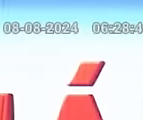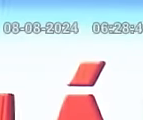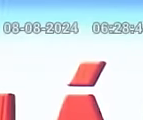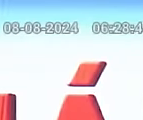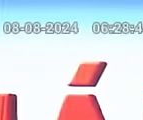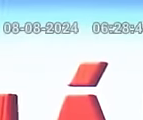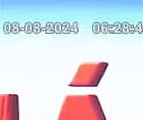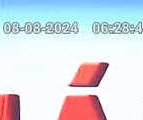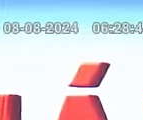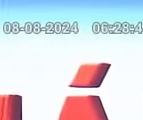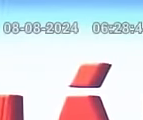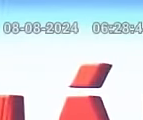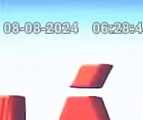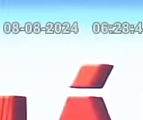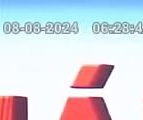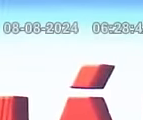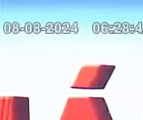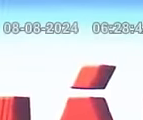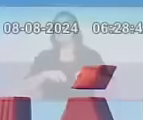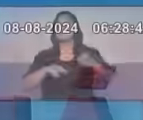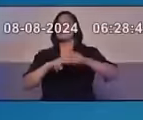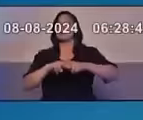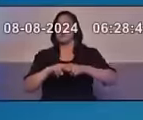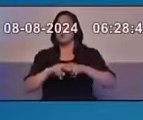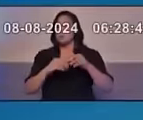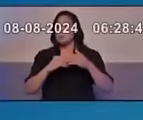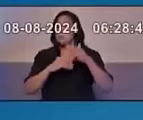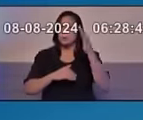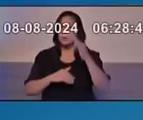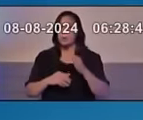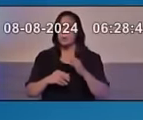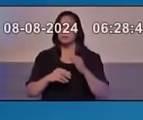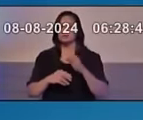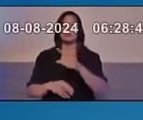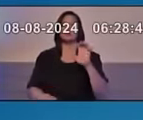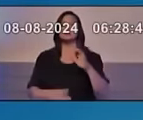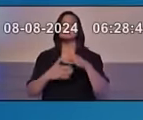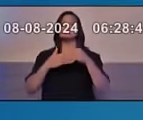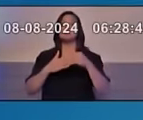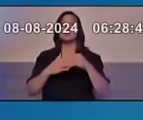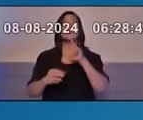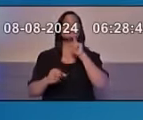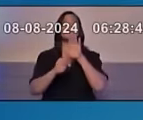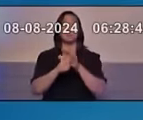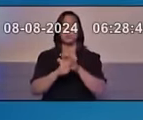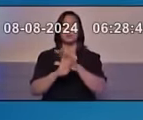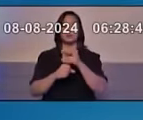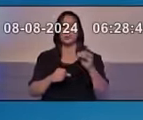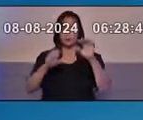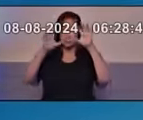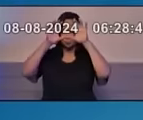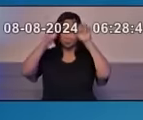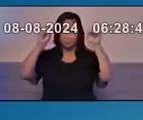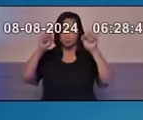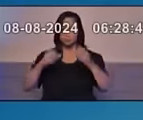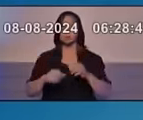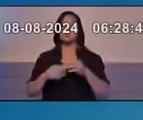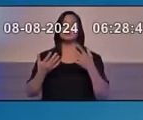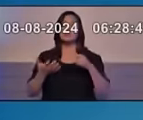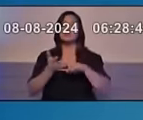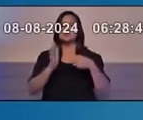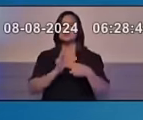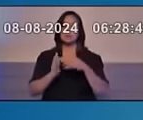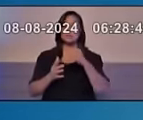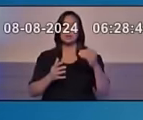el 16 de agosto, vamos a ver qué pase en lo adelante. Yo, con Faride,